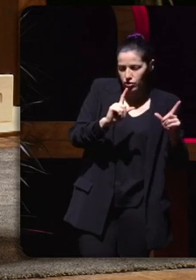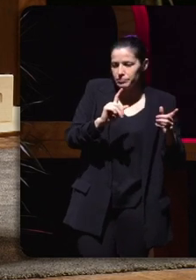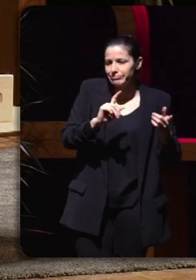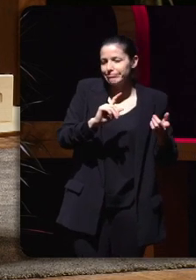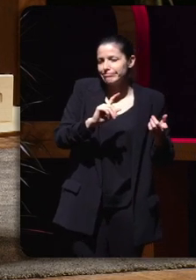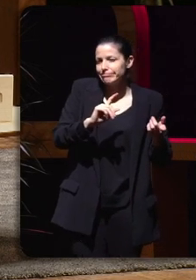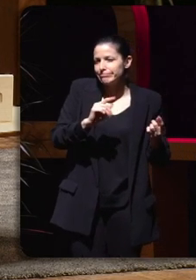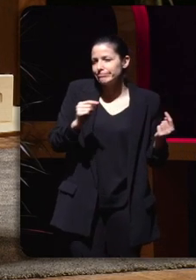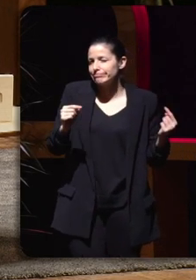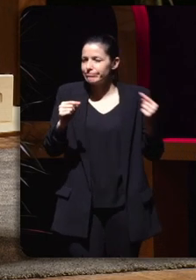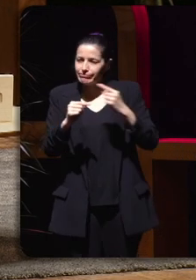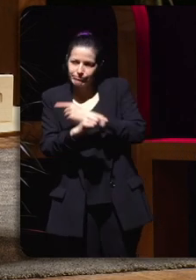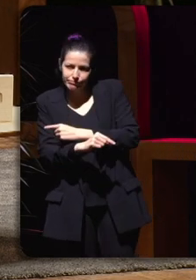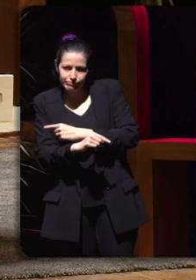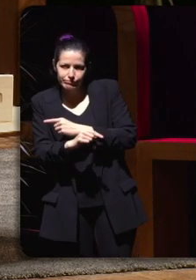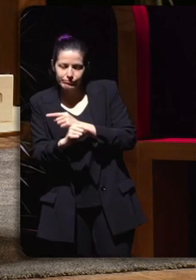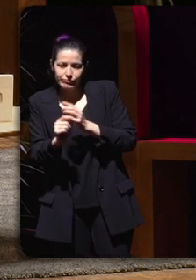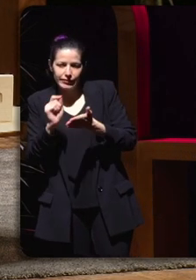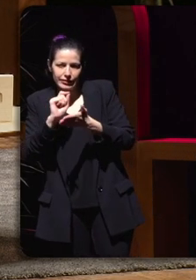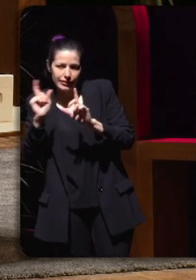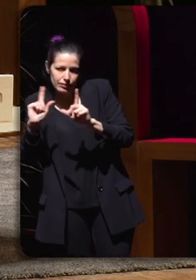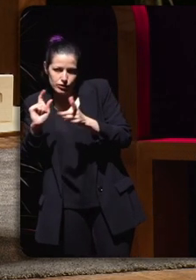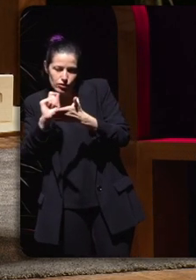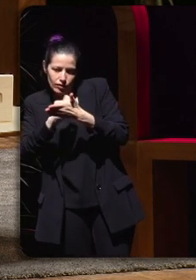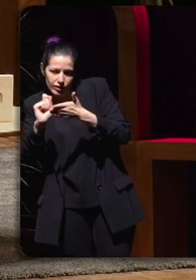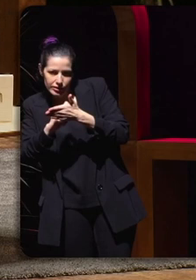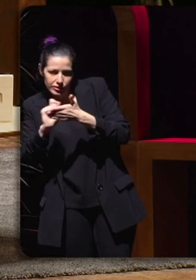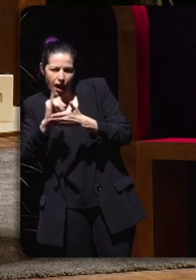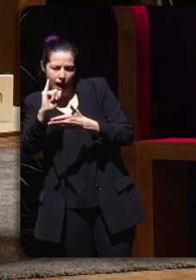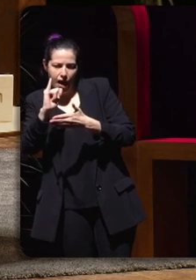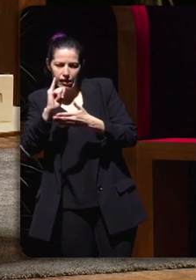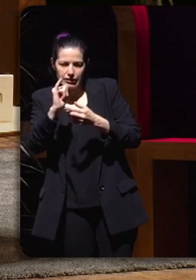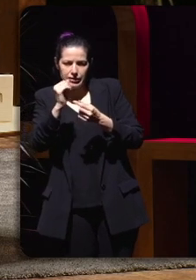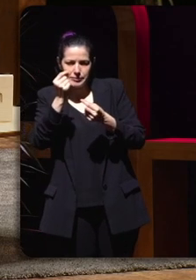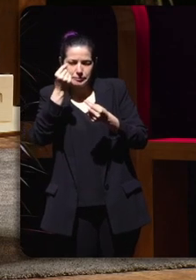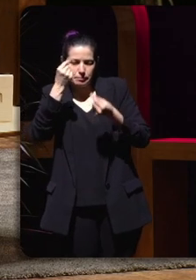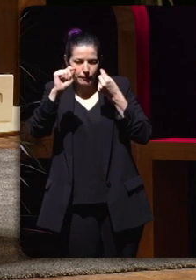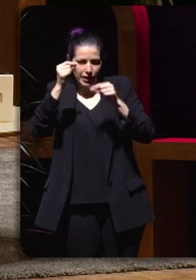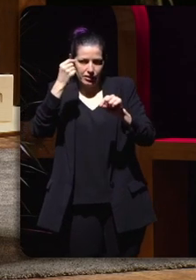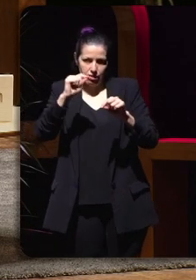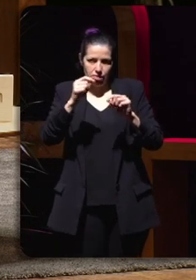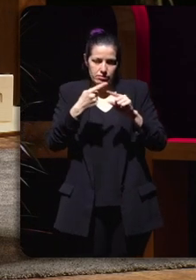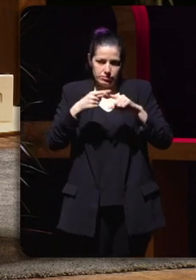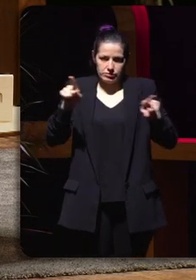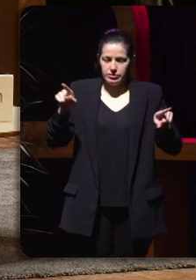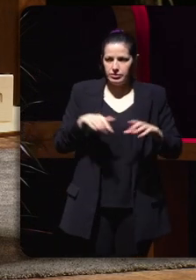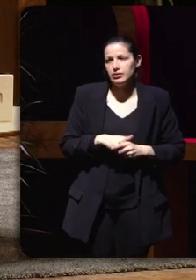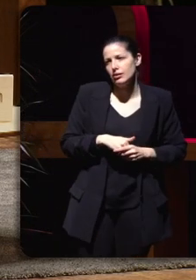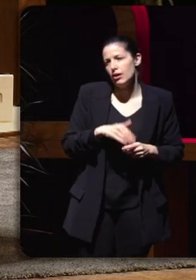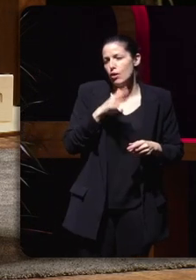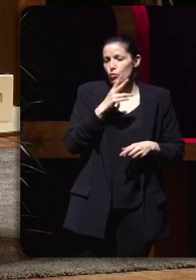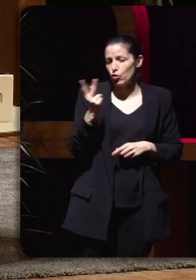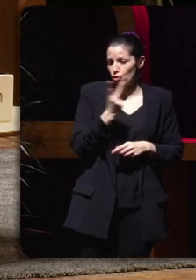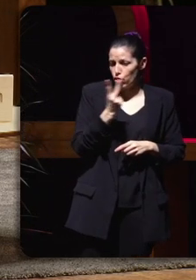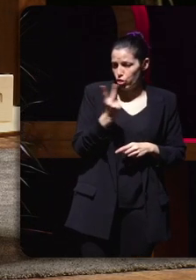sí que tiene matices en el sentido de que del género y de las de las proporciones de mujeres que hay en ambos sectores